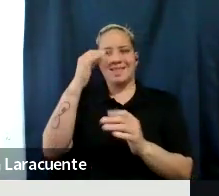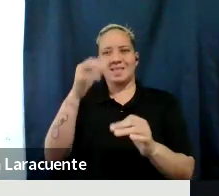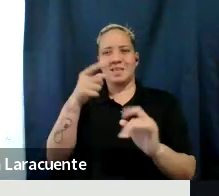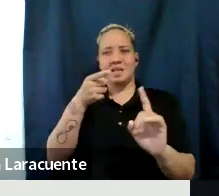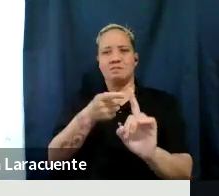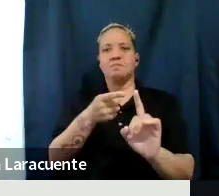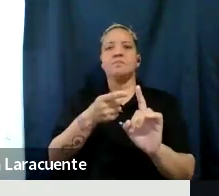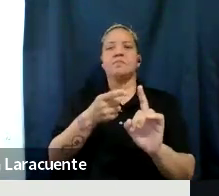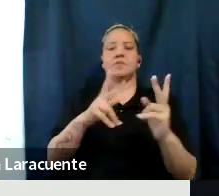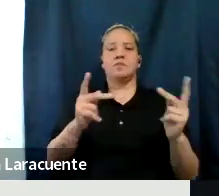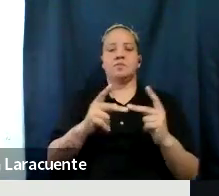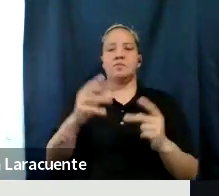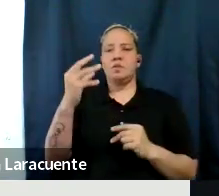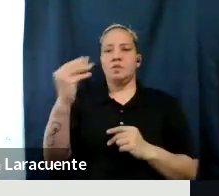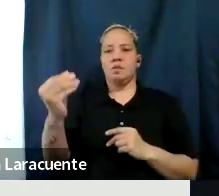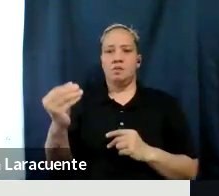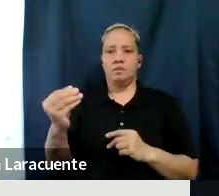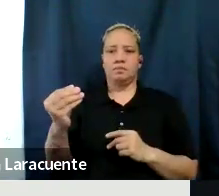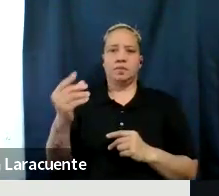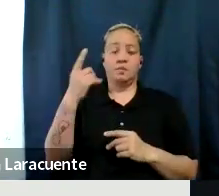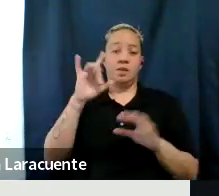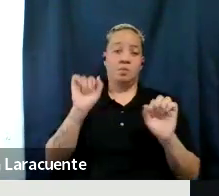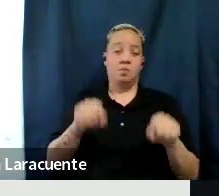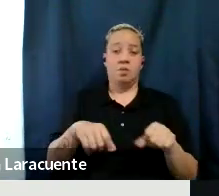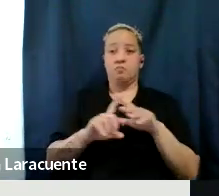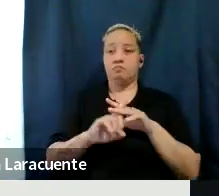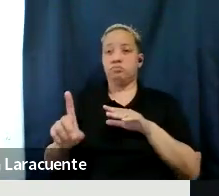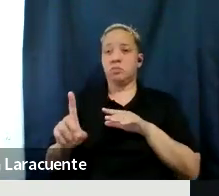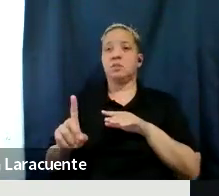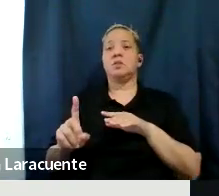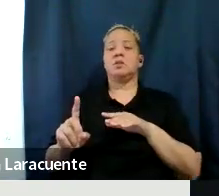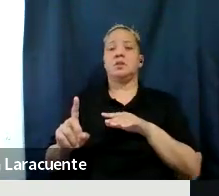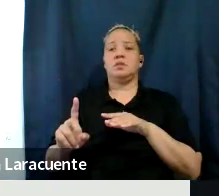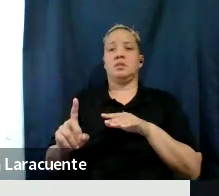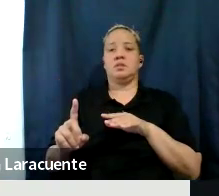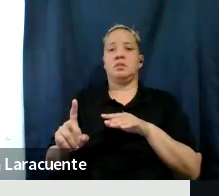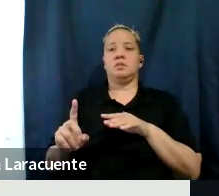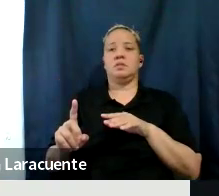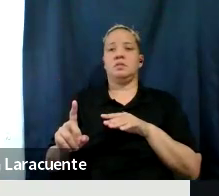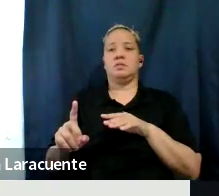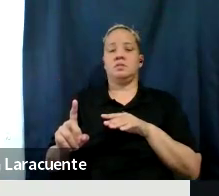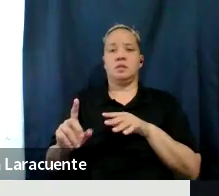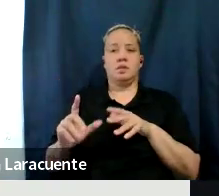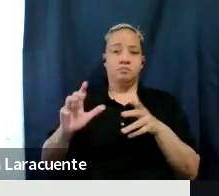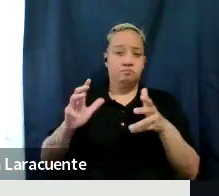ese viaje al extranjero, sobre todo para zafarse de en fin, del tumulto,